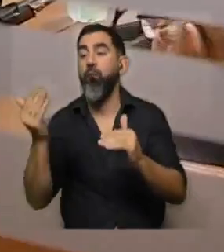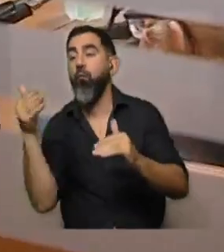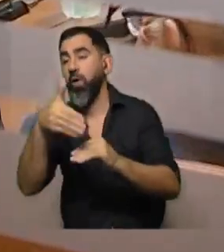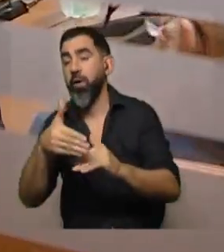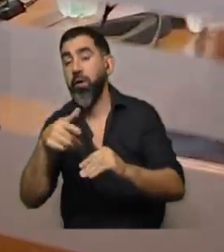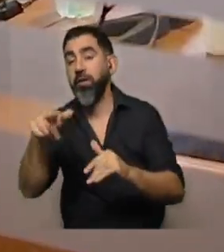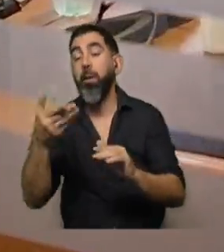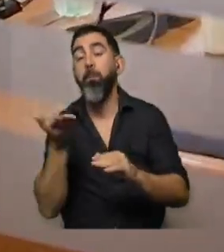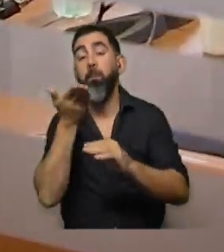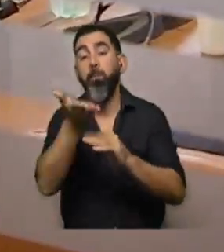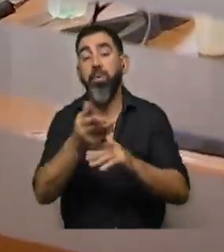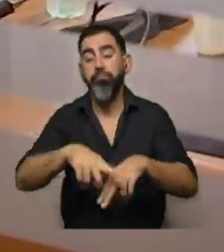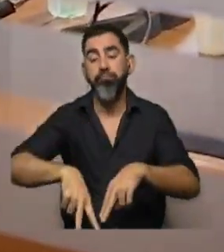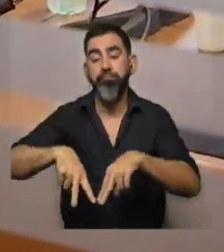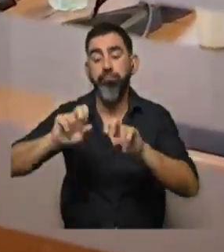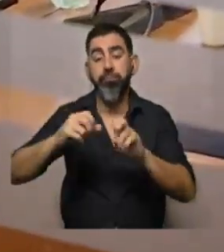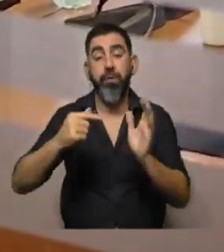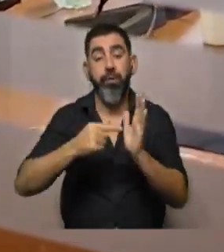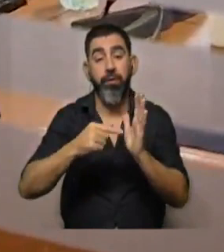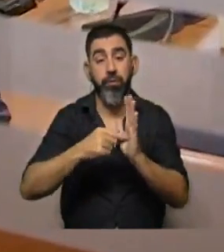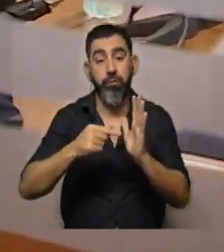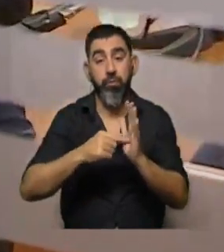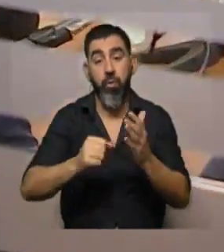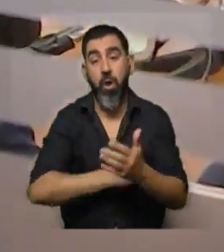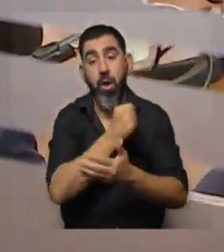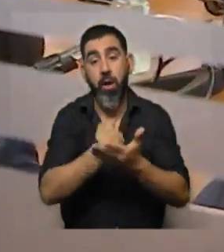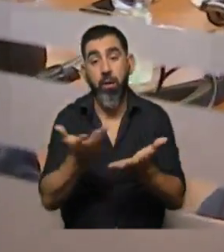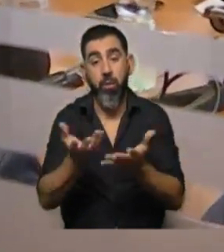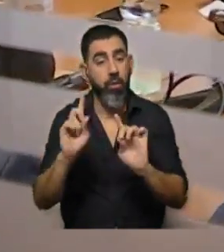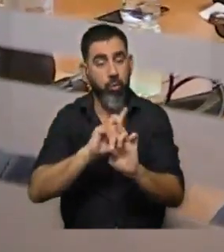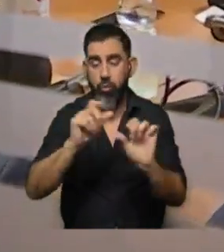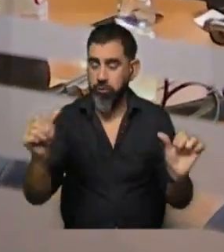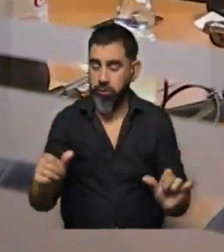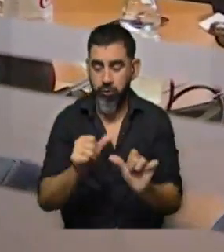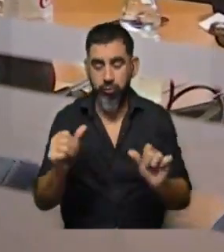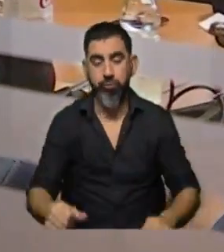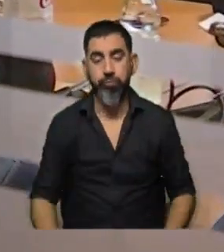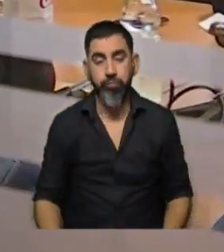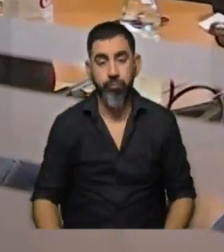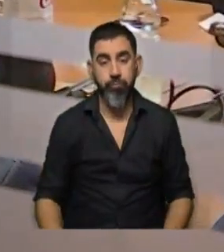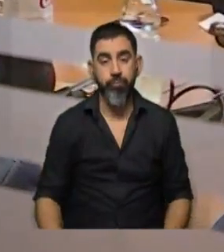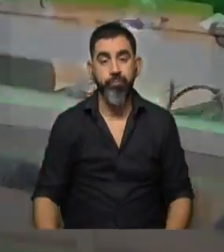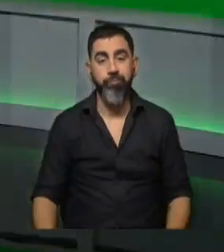pesar de que ella solicitó que se analizara en el directorio hasta ahora no se ha concretado